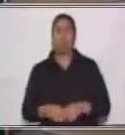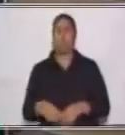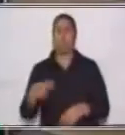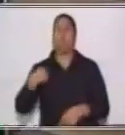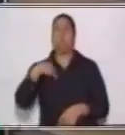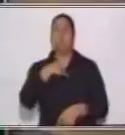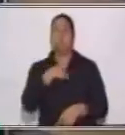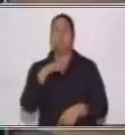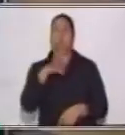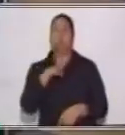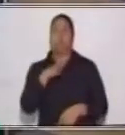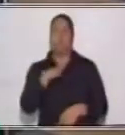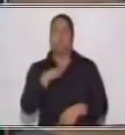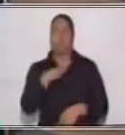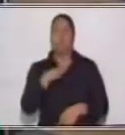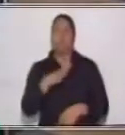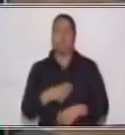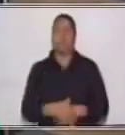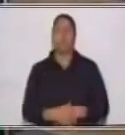teníamos